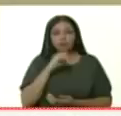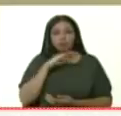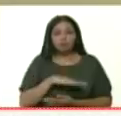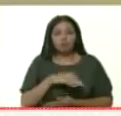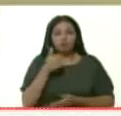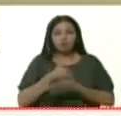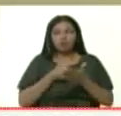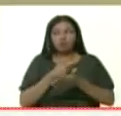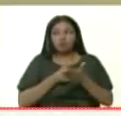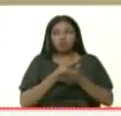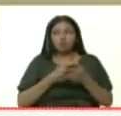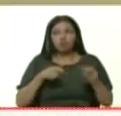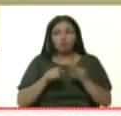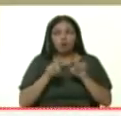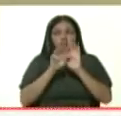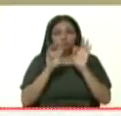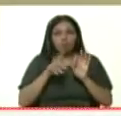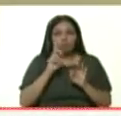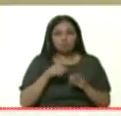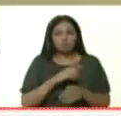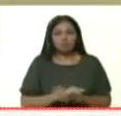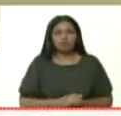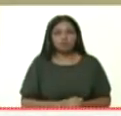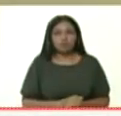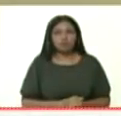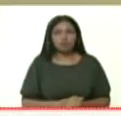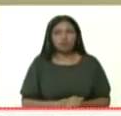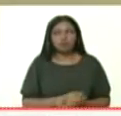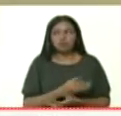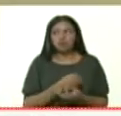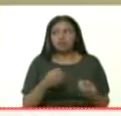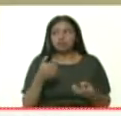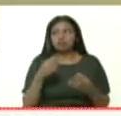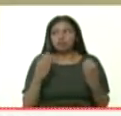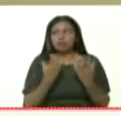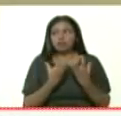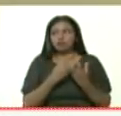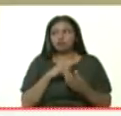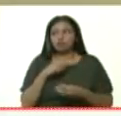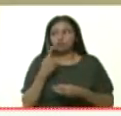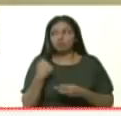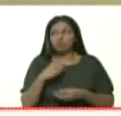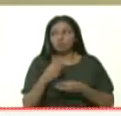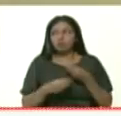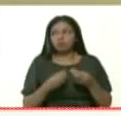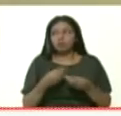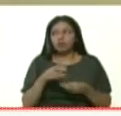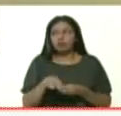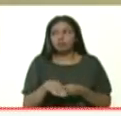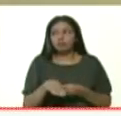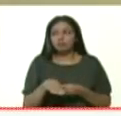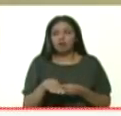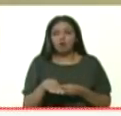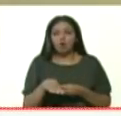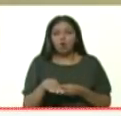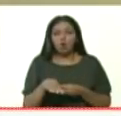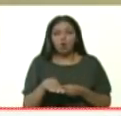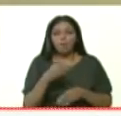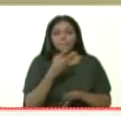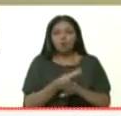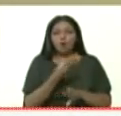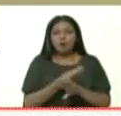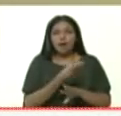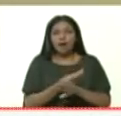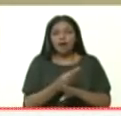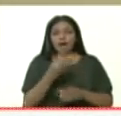combatientes, de guerreras, muy famosas guerreras que hemos tenido en el estado Monagas, el